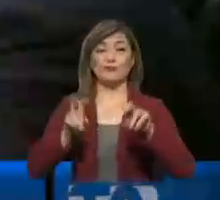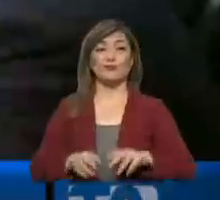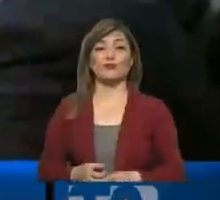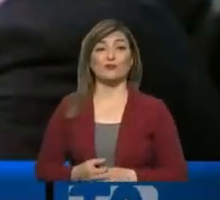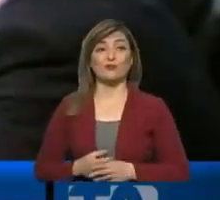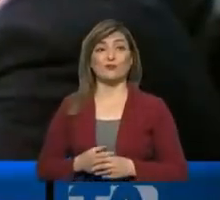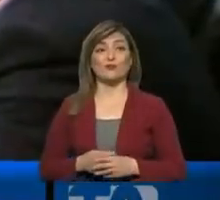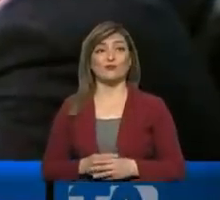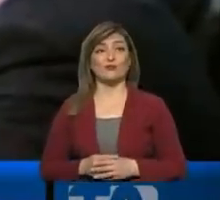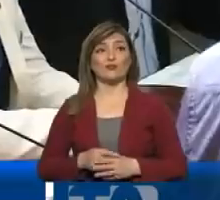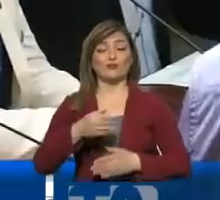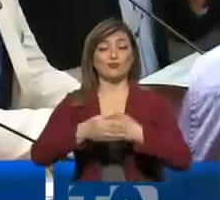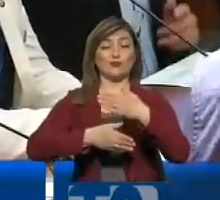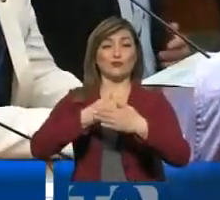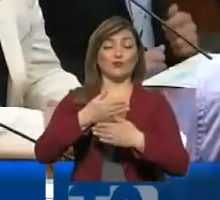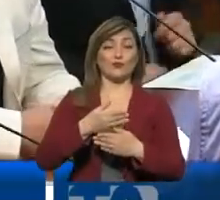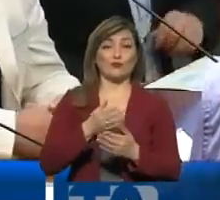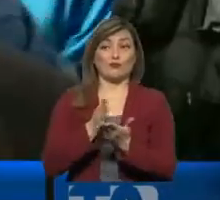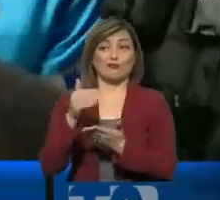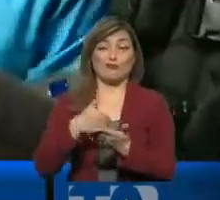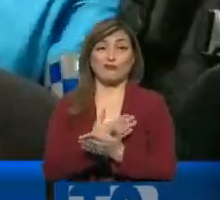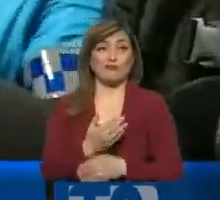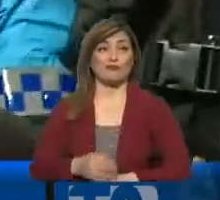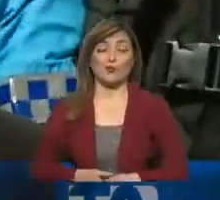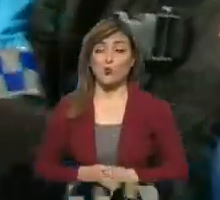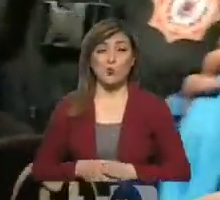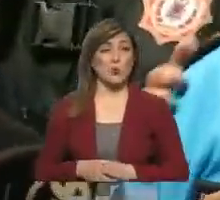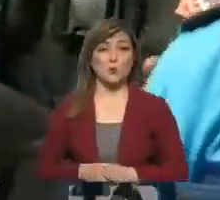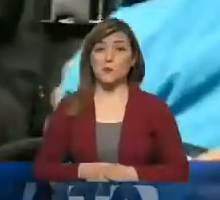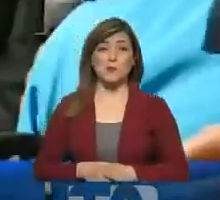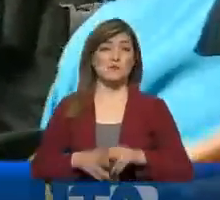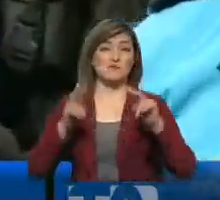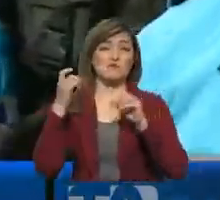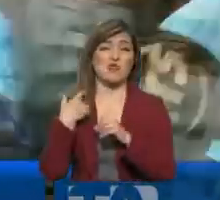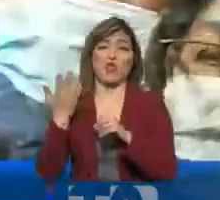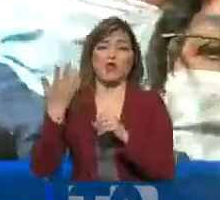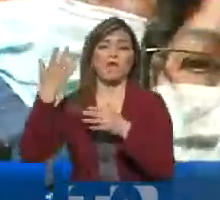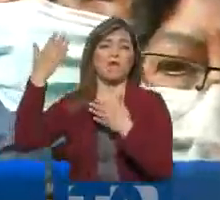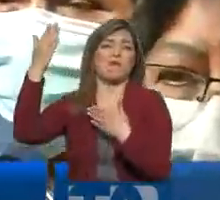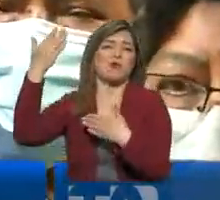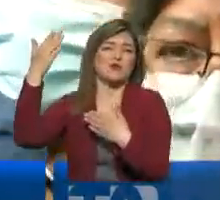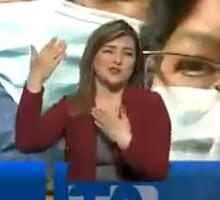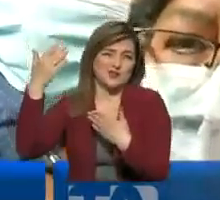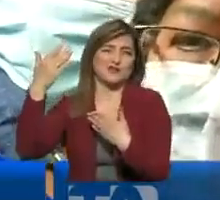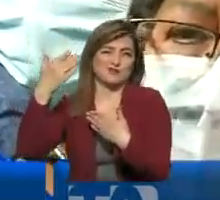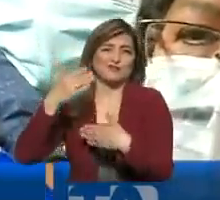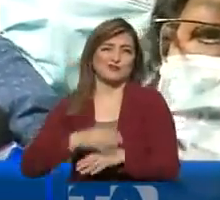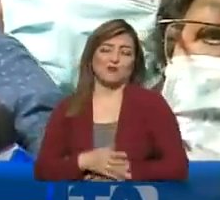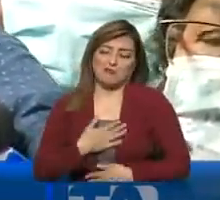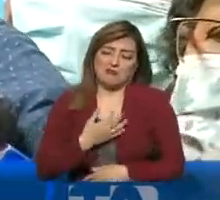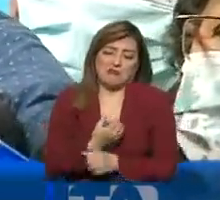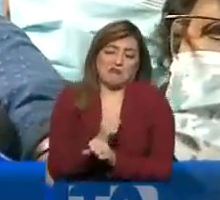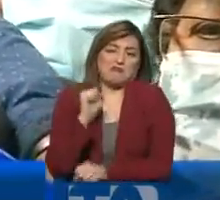Ayo y aseguraron que el proceso no era viable. Este es un tema meramente político. Nosotros seguiremos defendiéndonos en